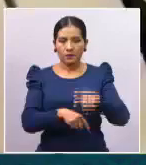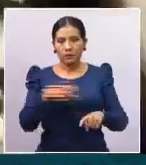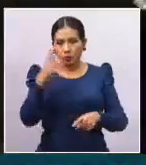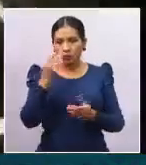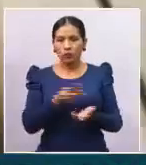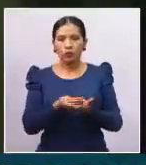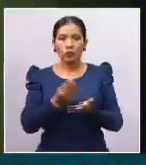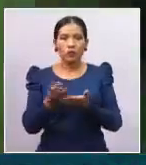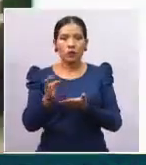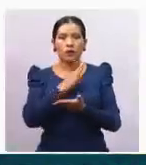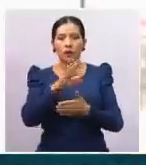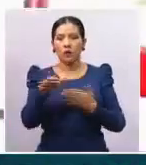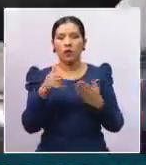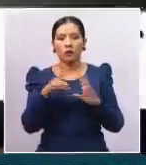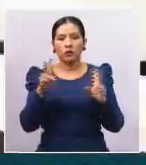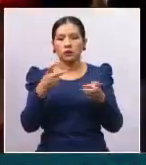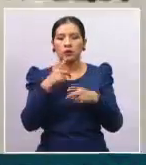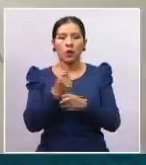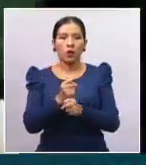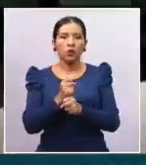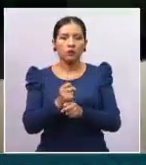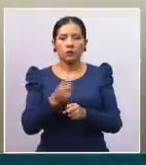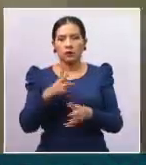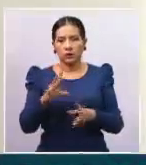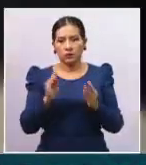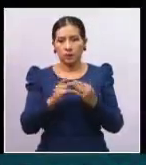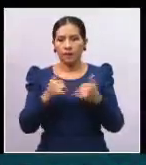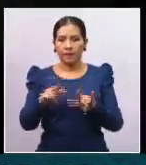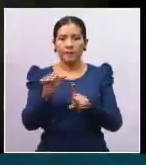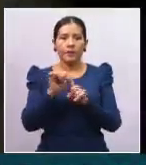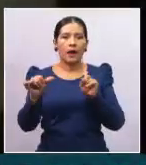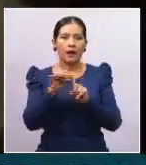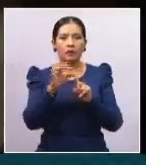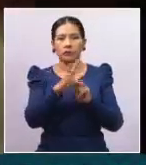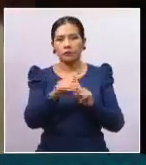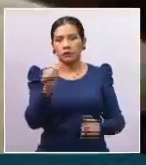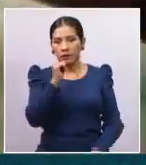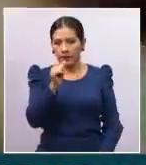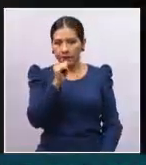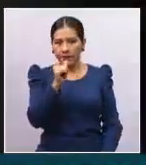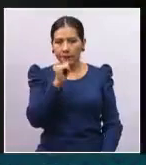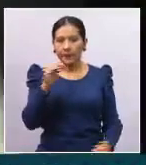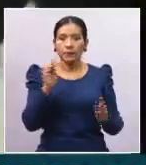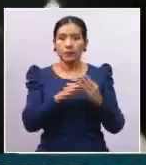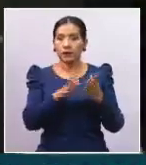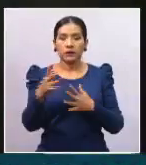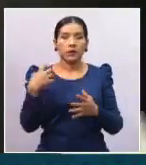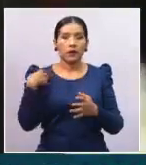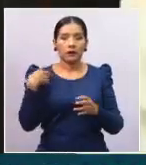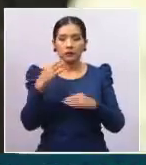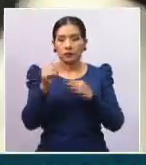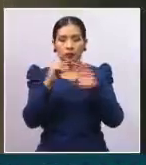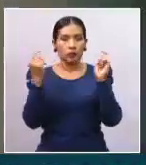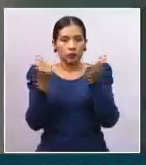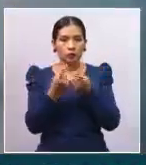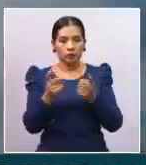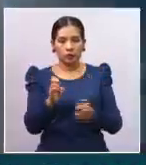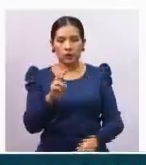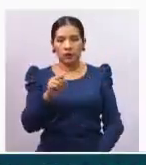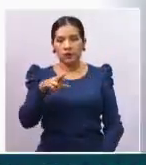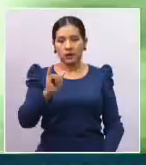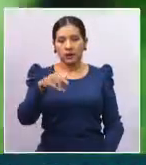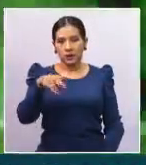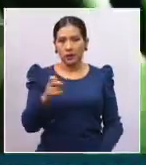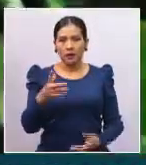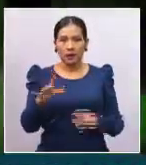obras adjudicadas por el Ministerio de Medio Ambiente y Aguas. El jefe de bancada de Comunidad Ciudadana, Enrique Urquiri, advirtió que